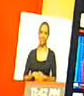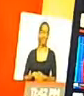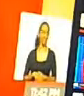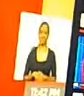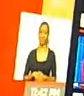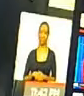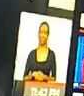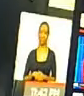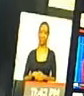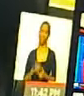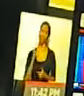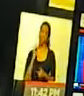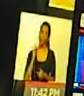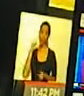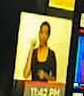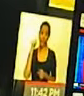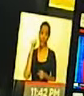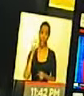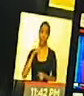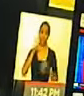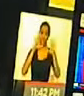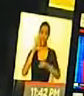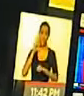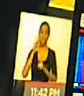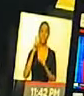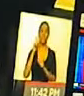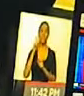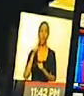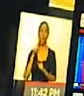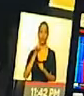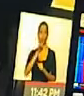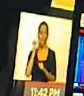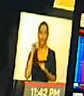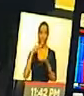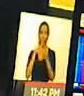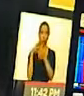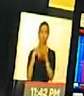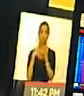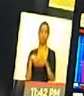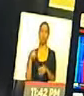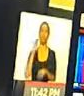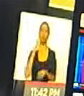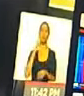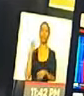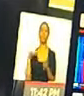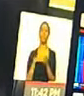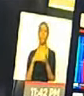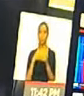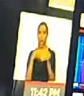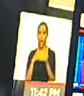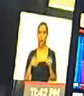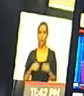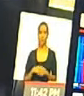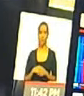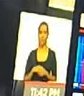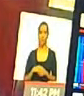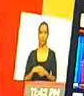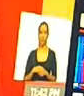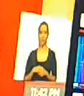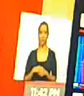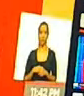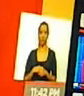Estamos hablando, negra, que 15 kilos de cocaína en Estados Unidos son casi $500,000 normal. Sí,